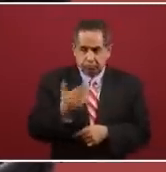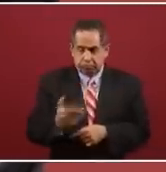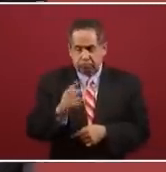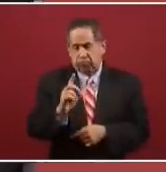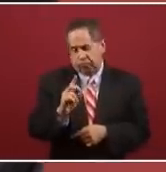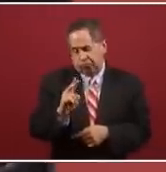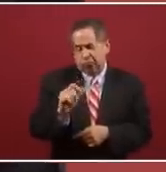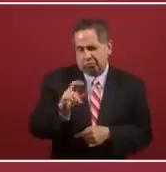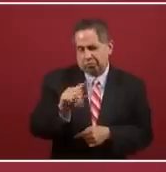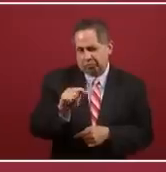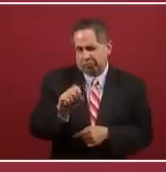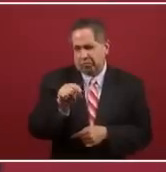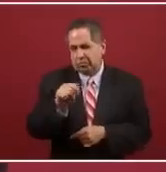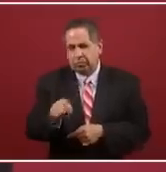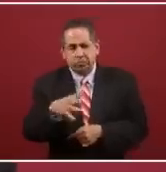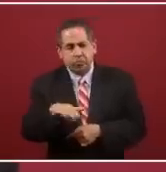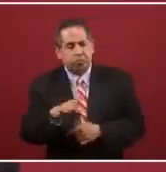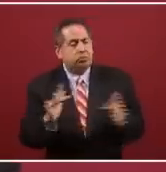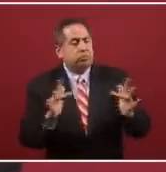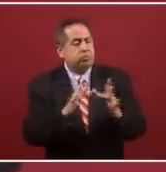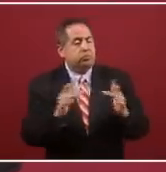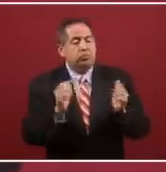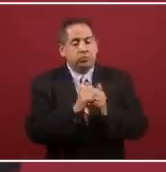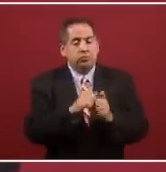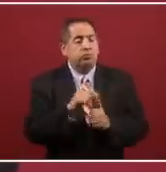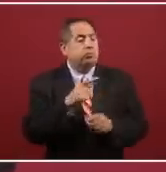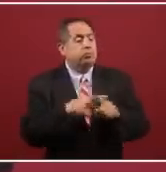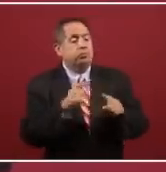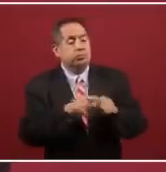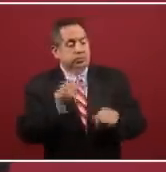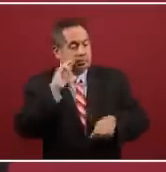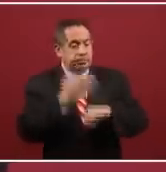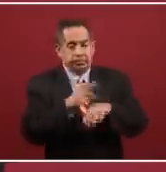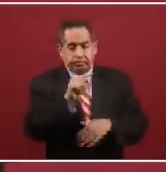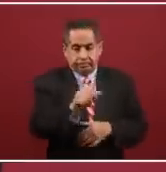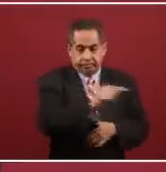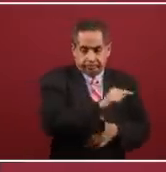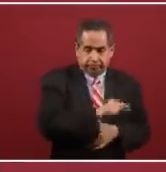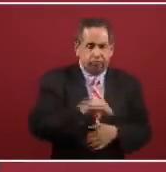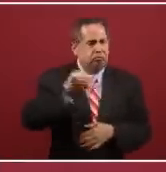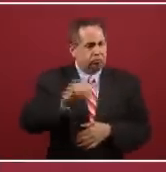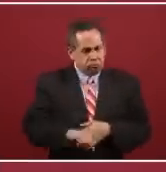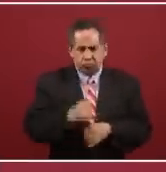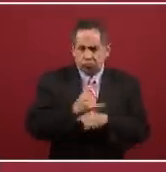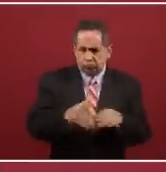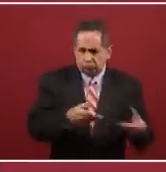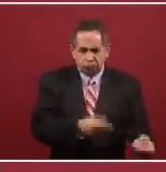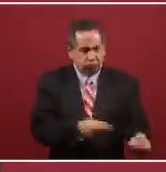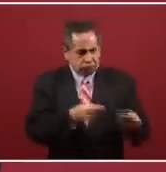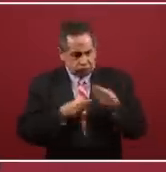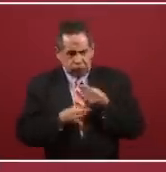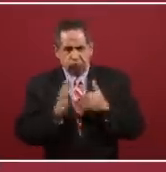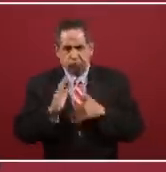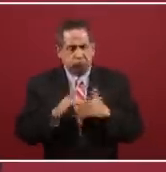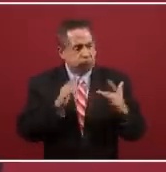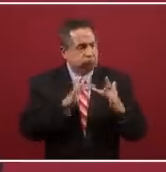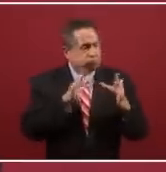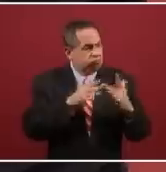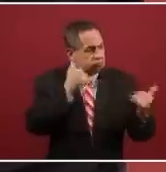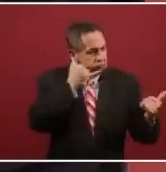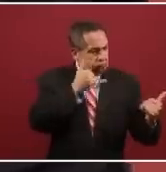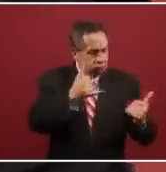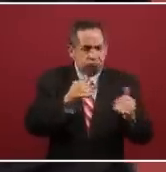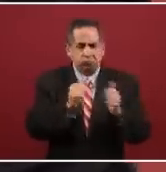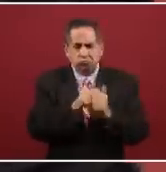Duarte que buscara a los responsables y ya hoy me informó que ya habló con ellos, que